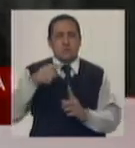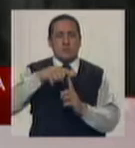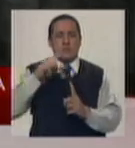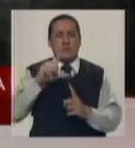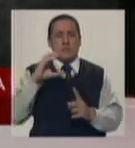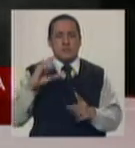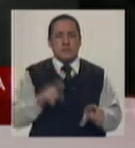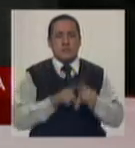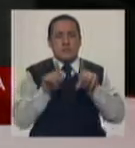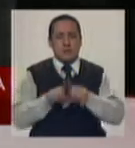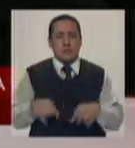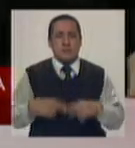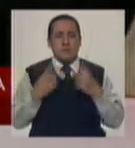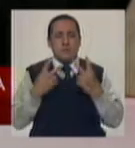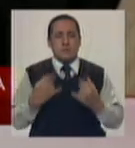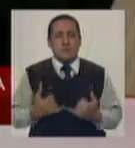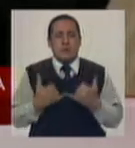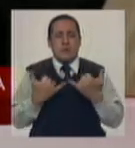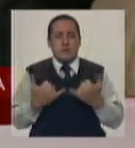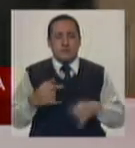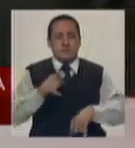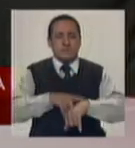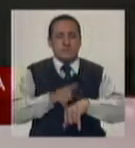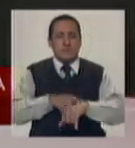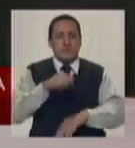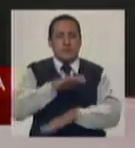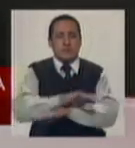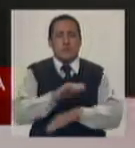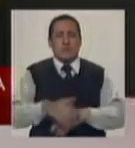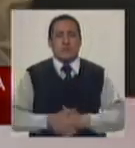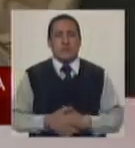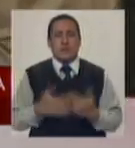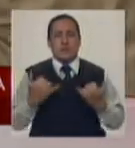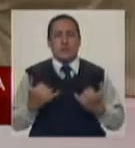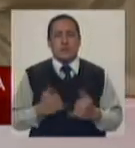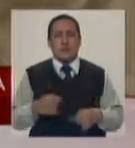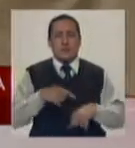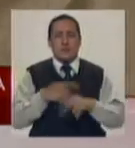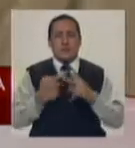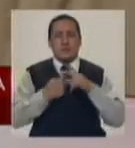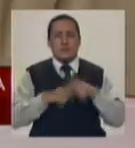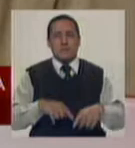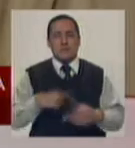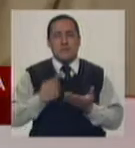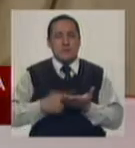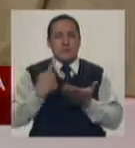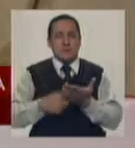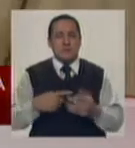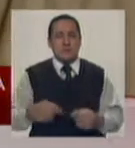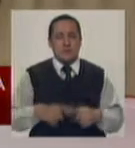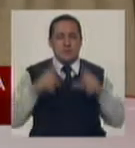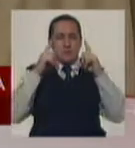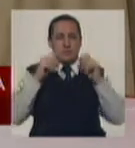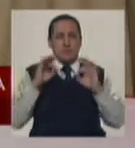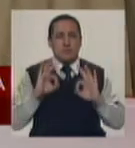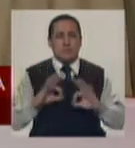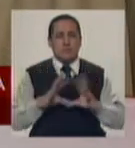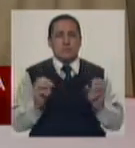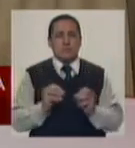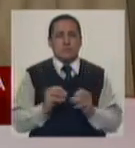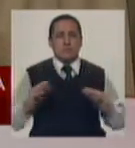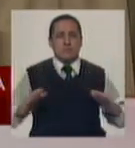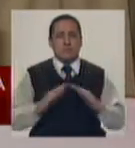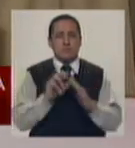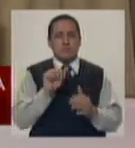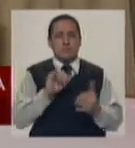Este es el panorama que nosotros tenemos a esta hora de la tarde, Omar. Está la primera sección, se realizó entonces la foto oficial de la cumbre ASPA